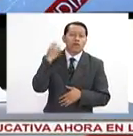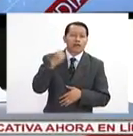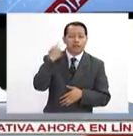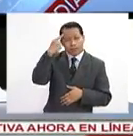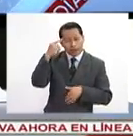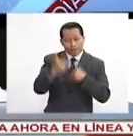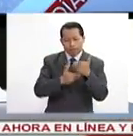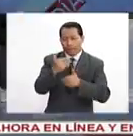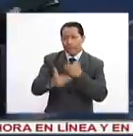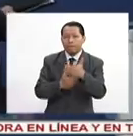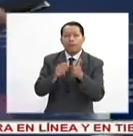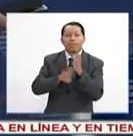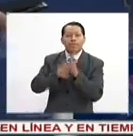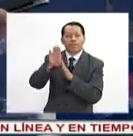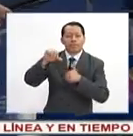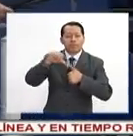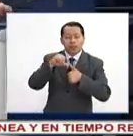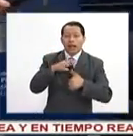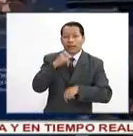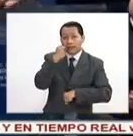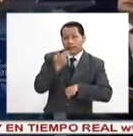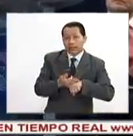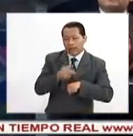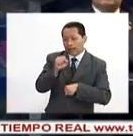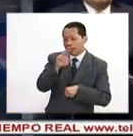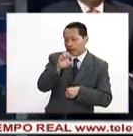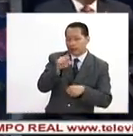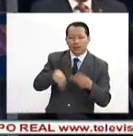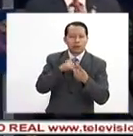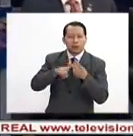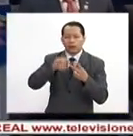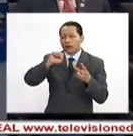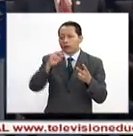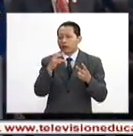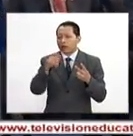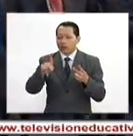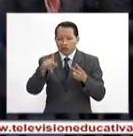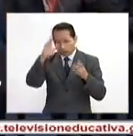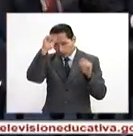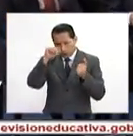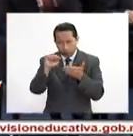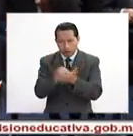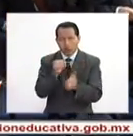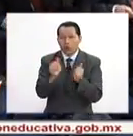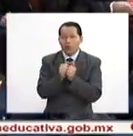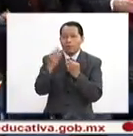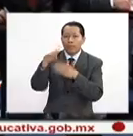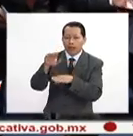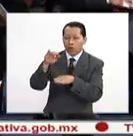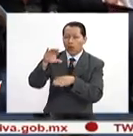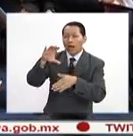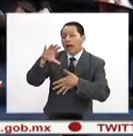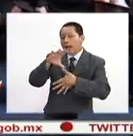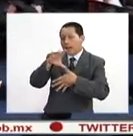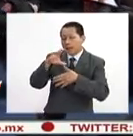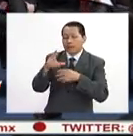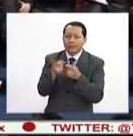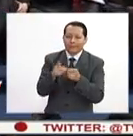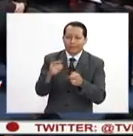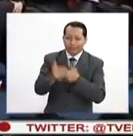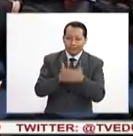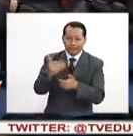la Prosperidad y Seguridad en Centroamérica, las Secretarías de Relaciones Exteriores y de Hacienda firmaron un convenio de colaboración con el Banco Interamericano de Desarrollo.